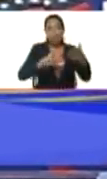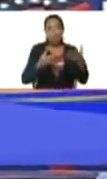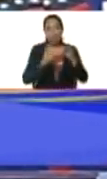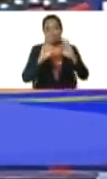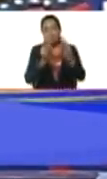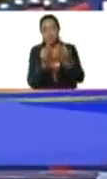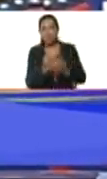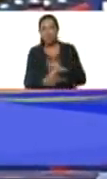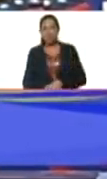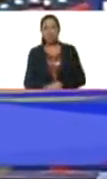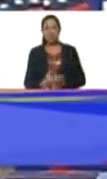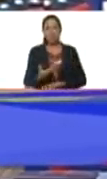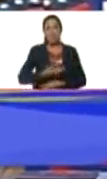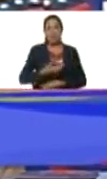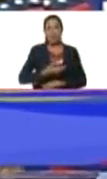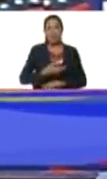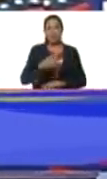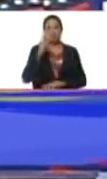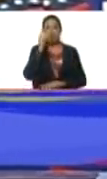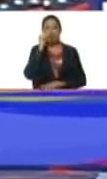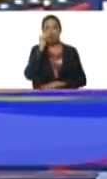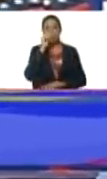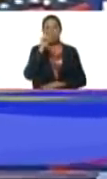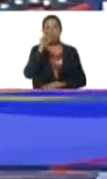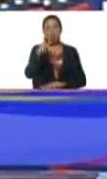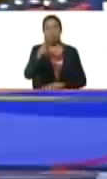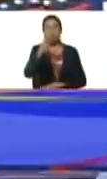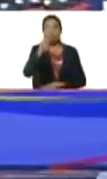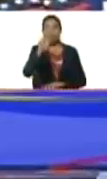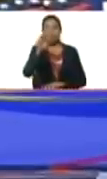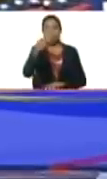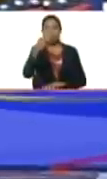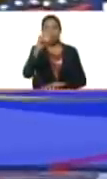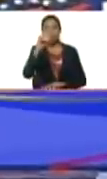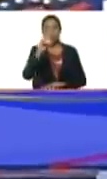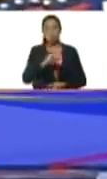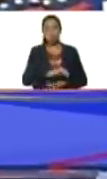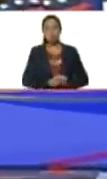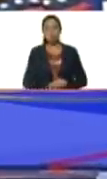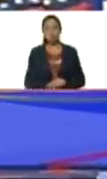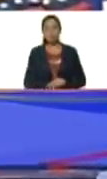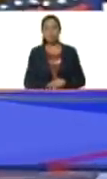Al alcalde Hugo Martínez, camarada, compañero.